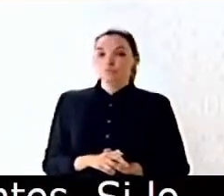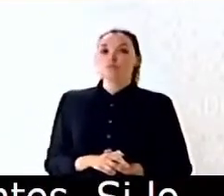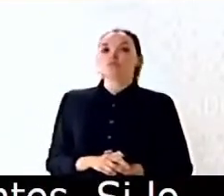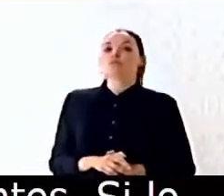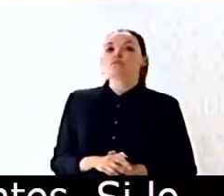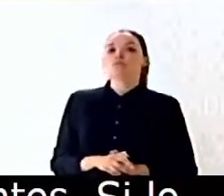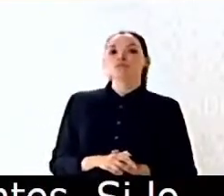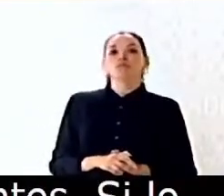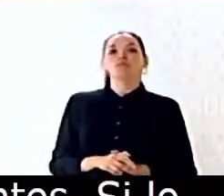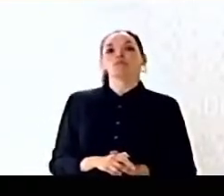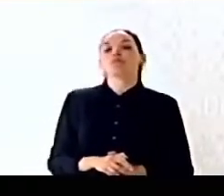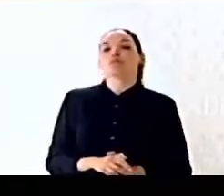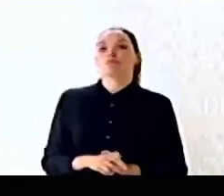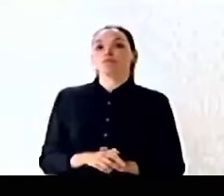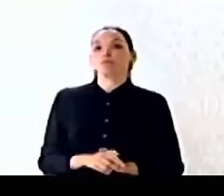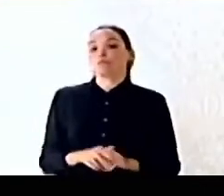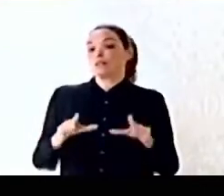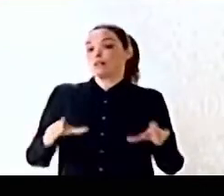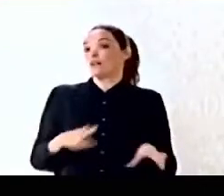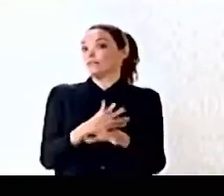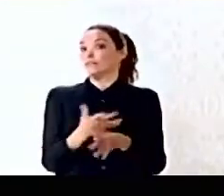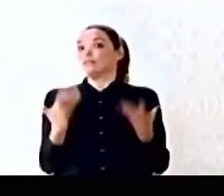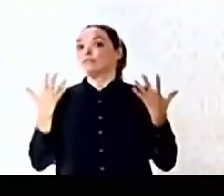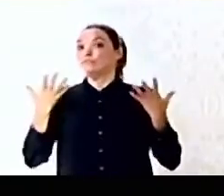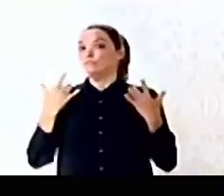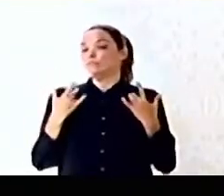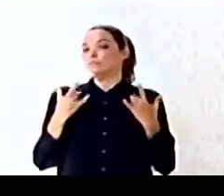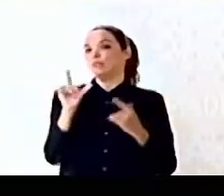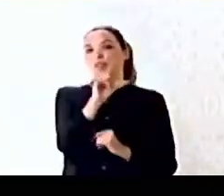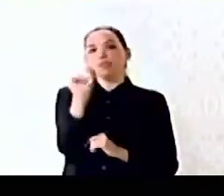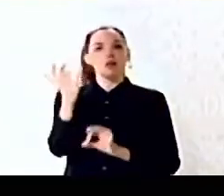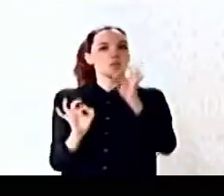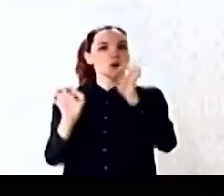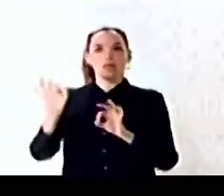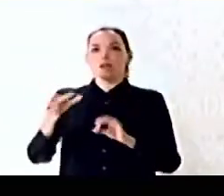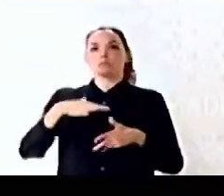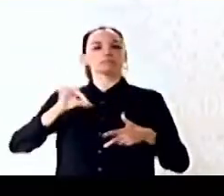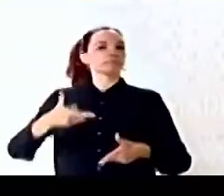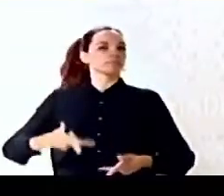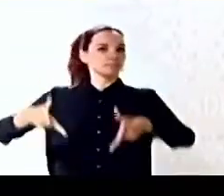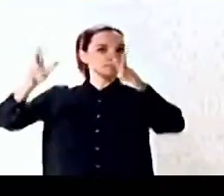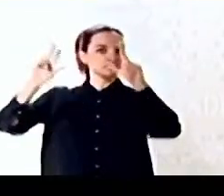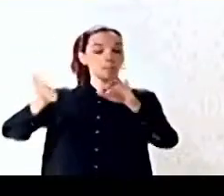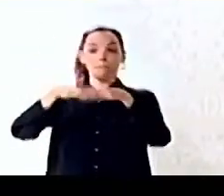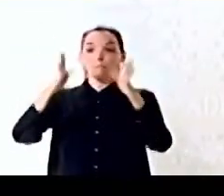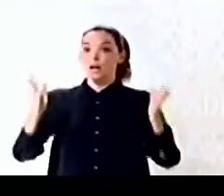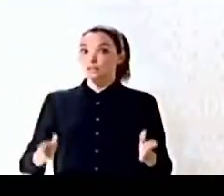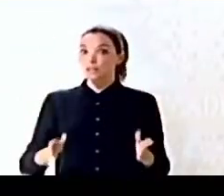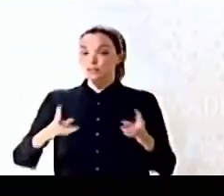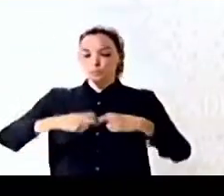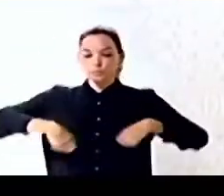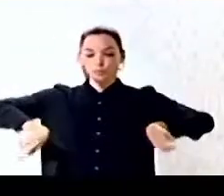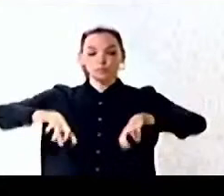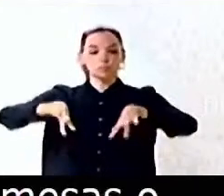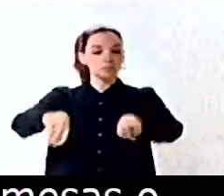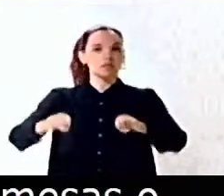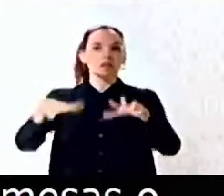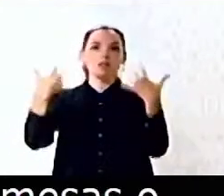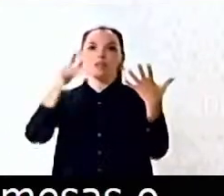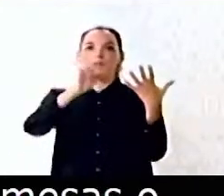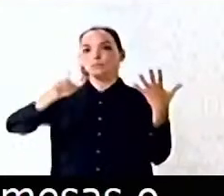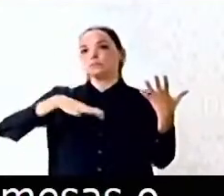Y en el exterior estará al 100% y las mesas o agrupaciones de mesa podrán ser ocupadas por 10 personas.